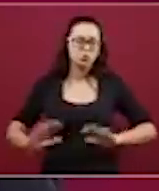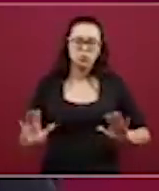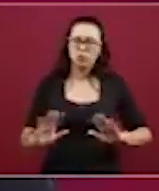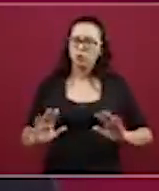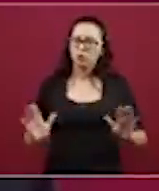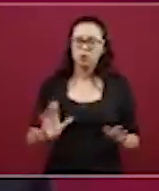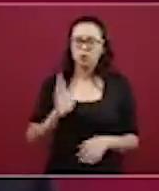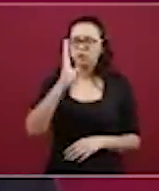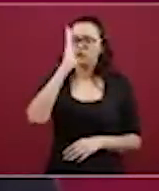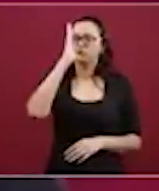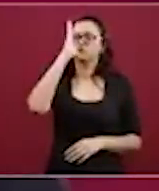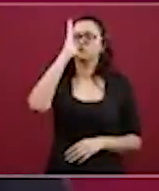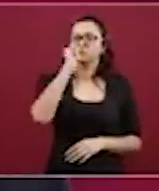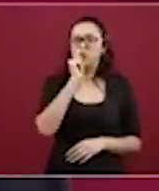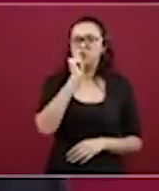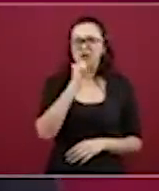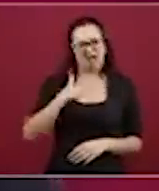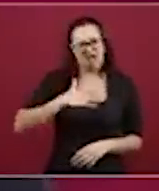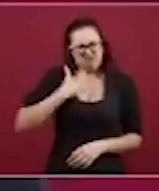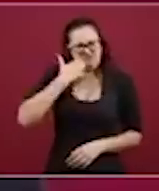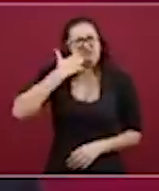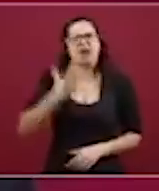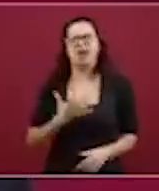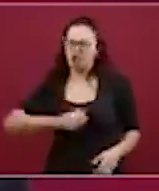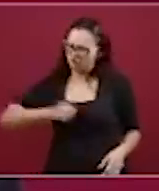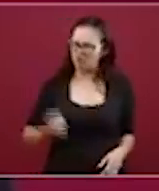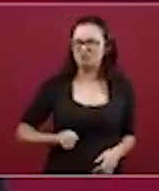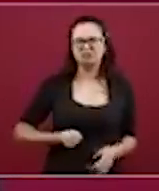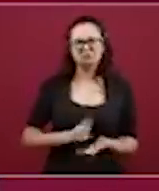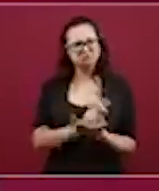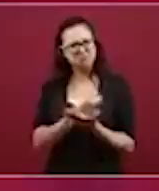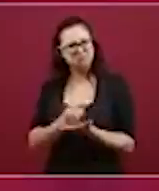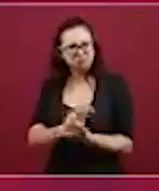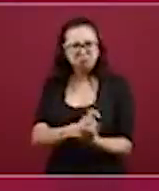hacer nada a capricho